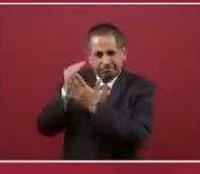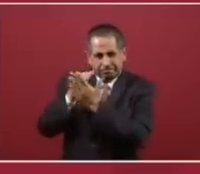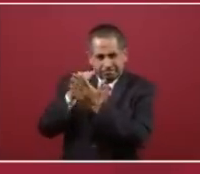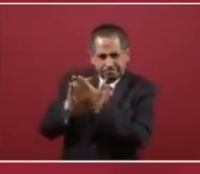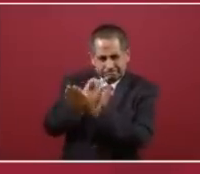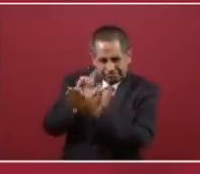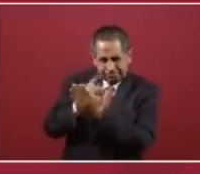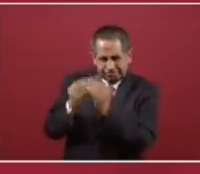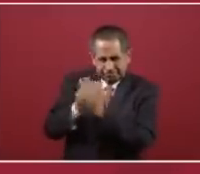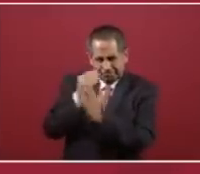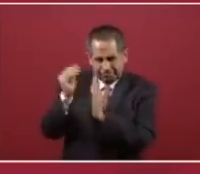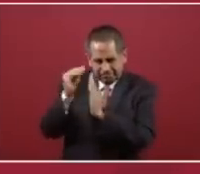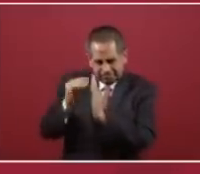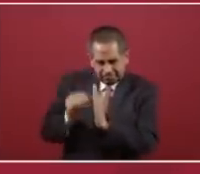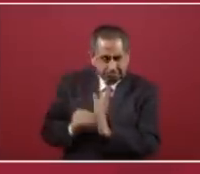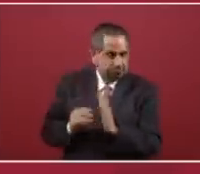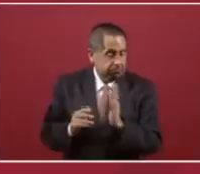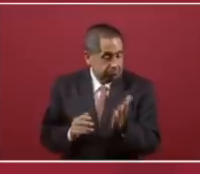legal